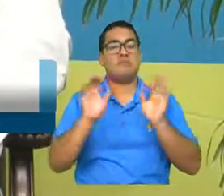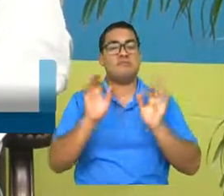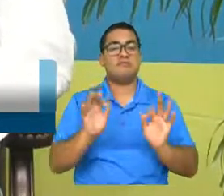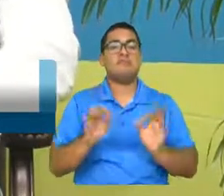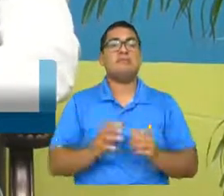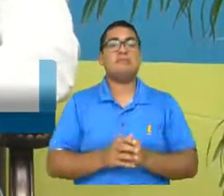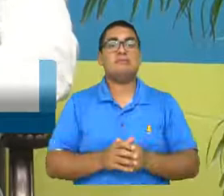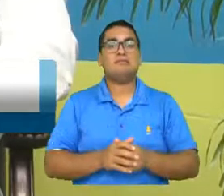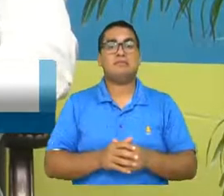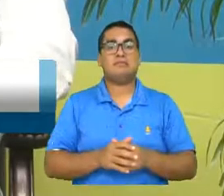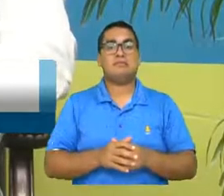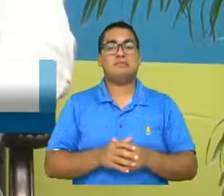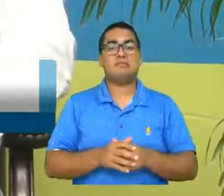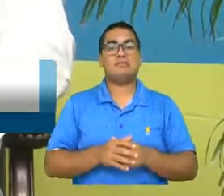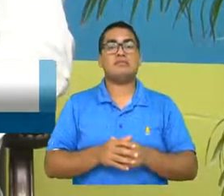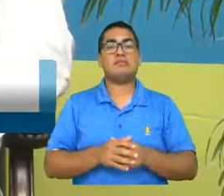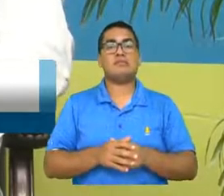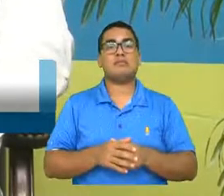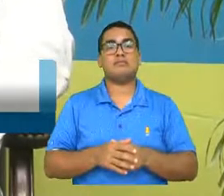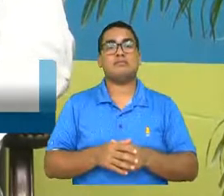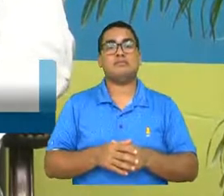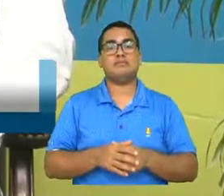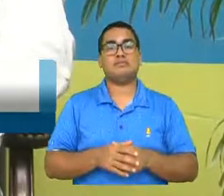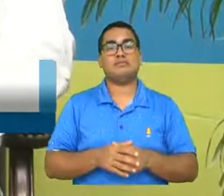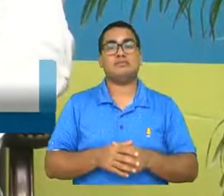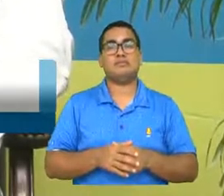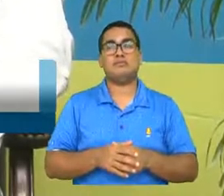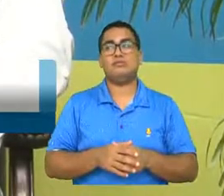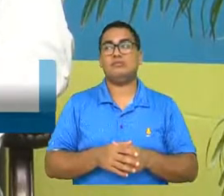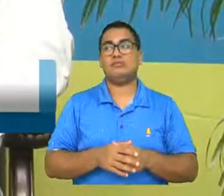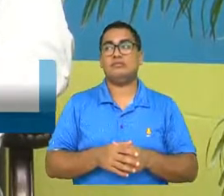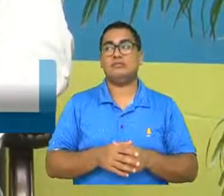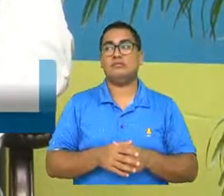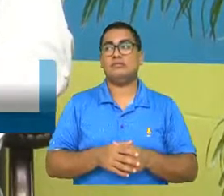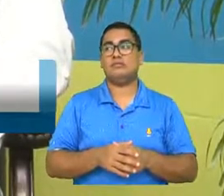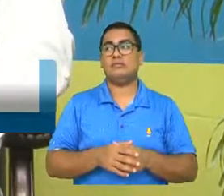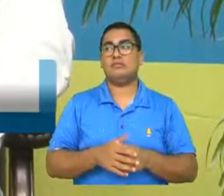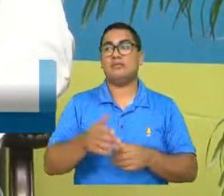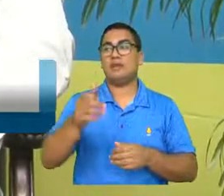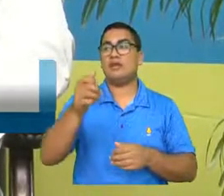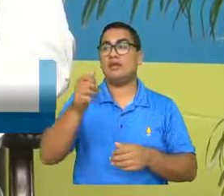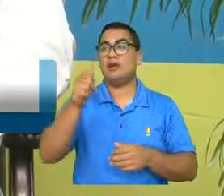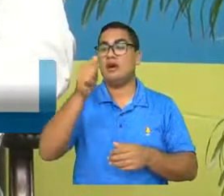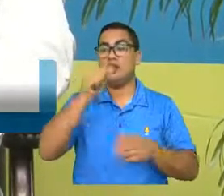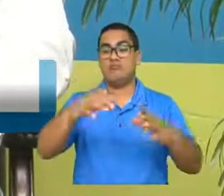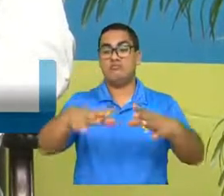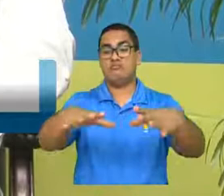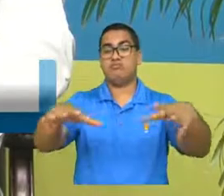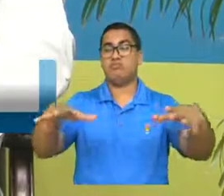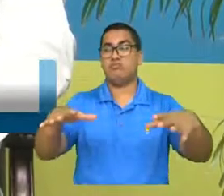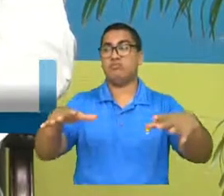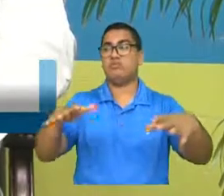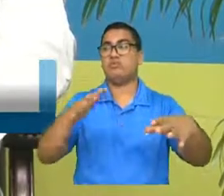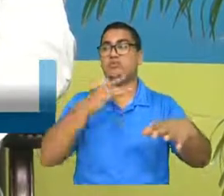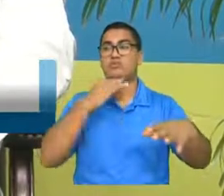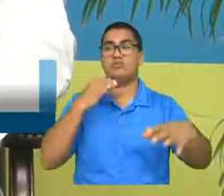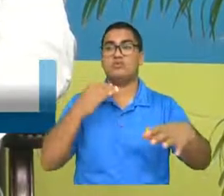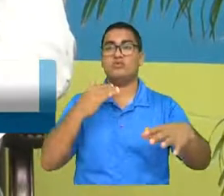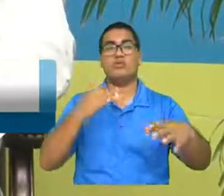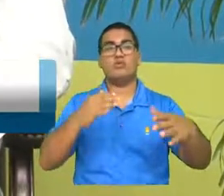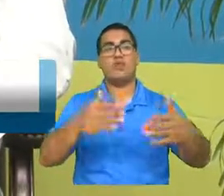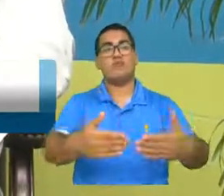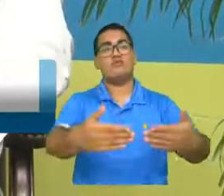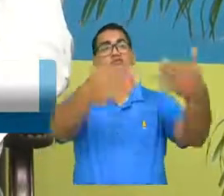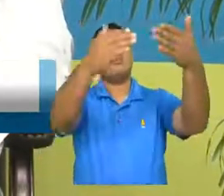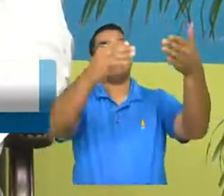agua. Claro. Se hace un rociado, que le denominamos nosotros, sobre las paredes, porque